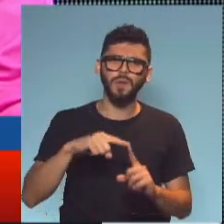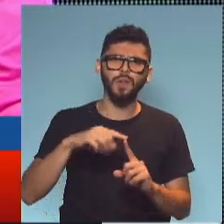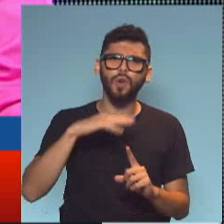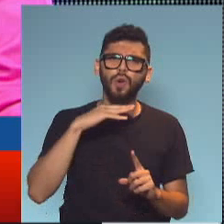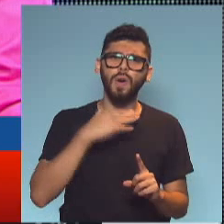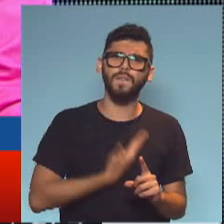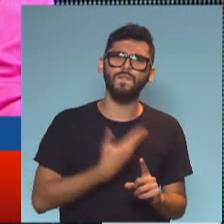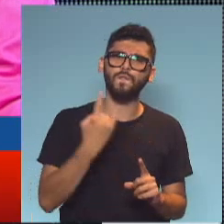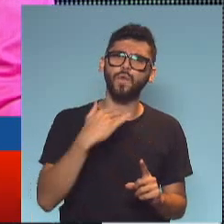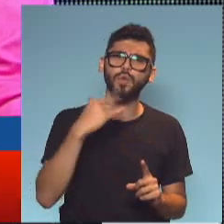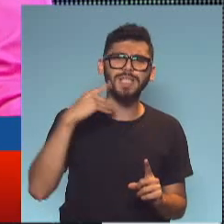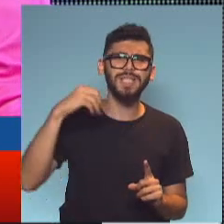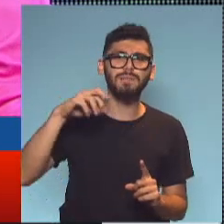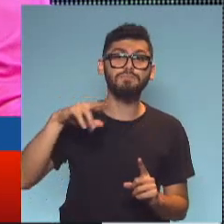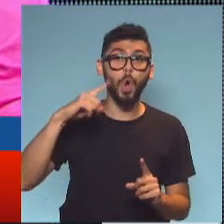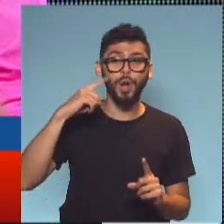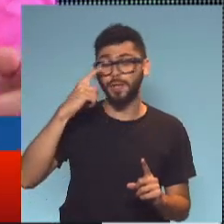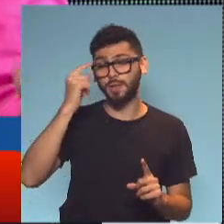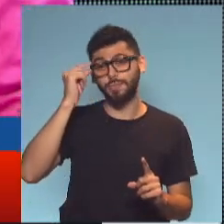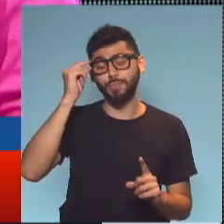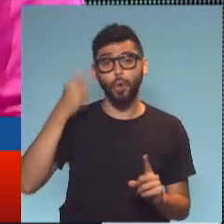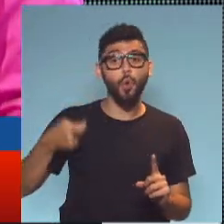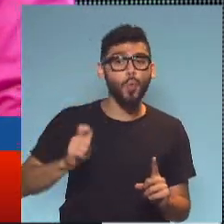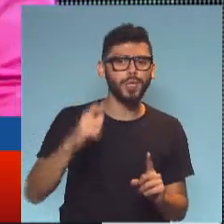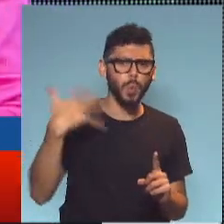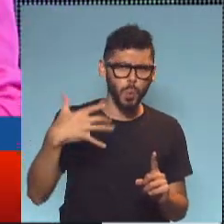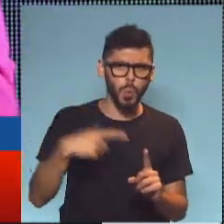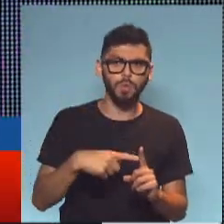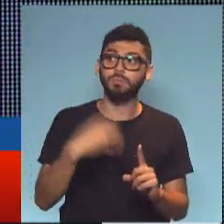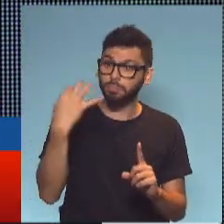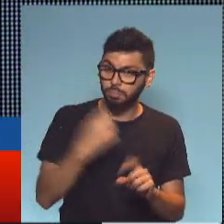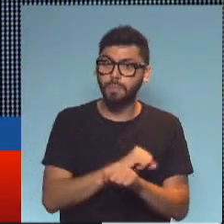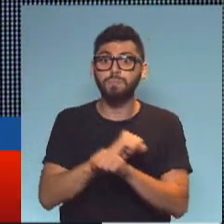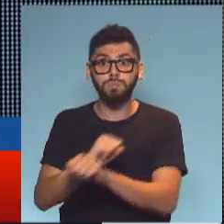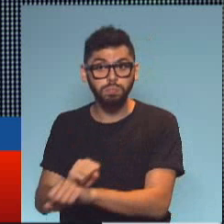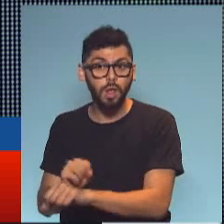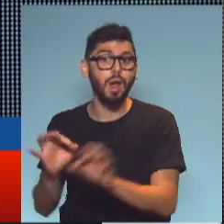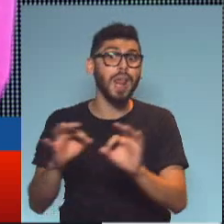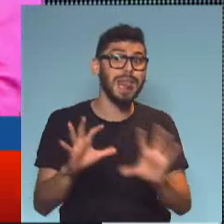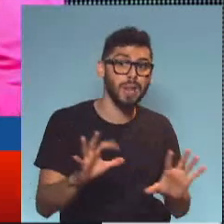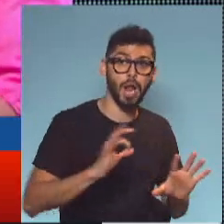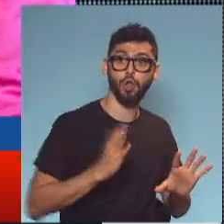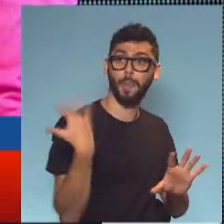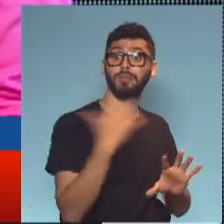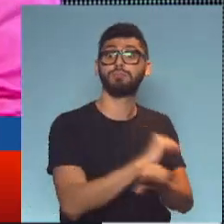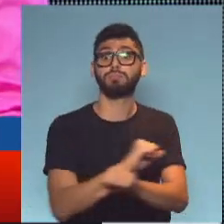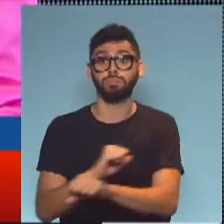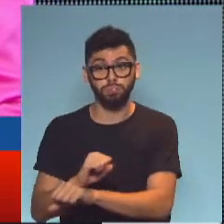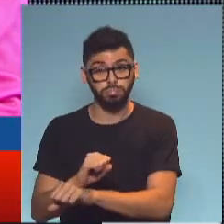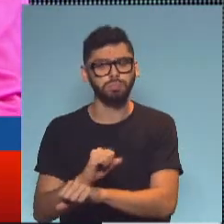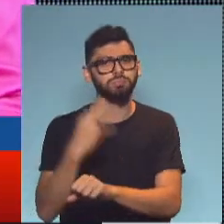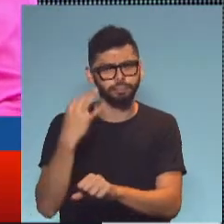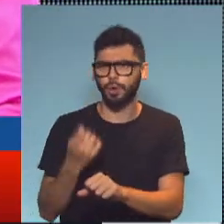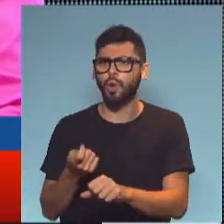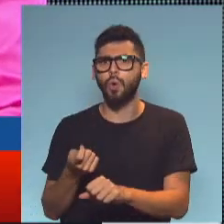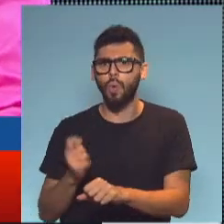Fujimori, ¿le bajó intención de voto? Y de hecho ella misma estuvo detenida, la liberaron, volvió a estar detenida el año pasado unos meses. Ella está implicada en